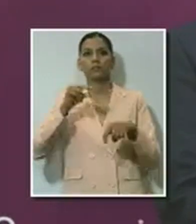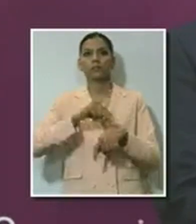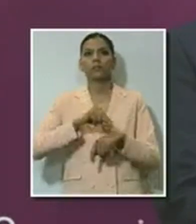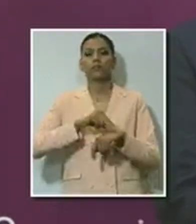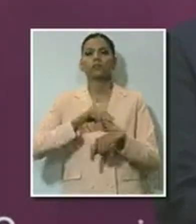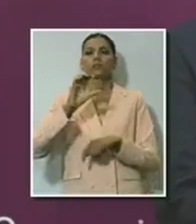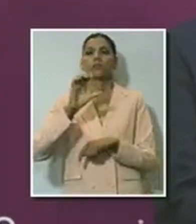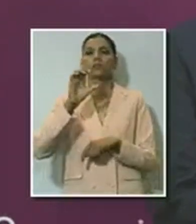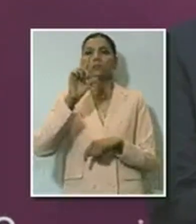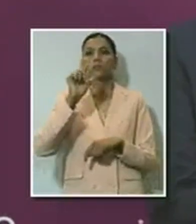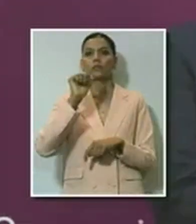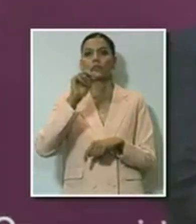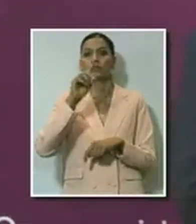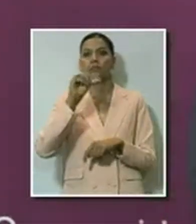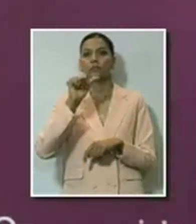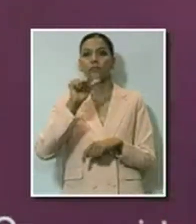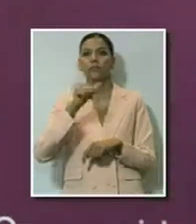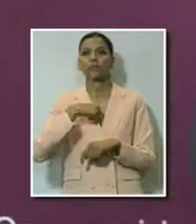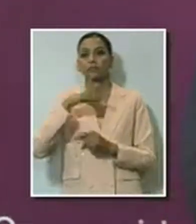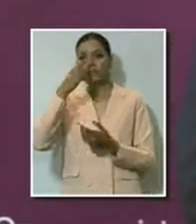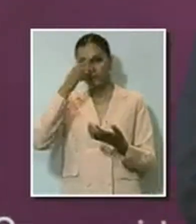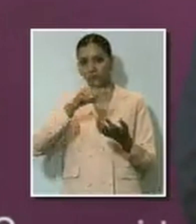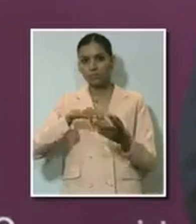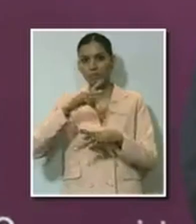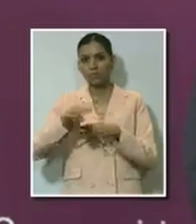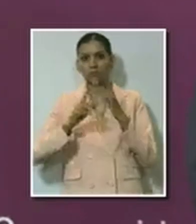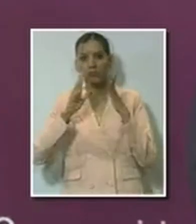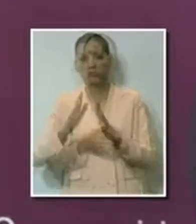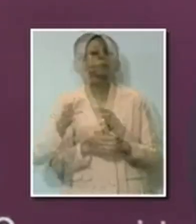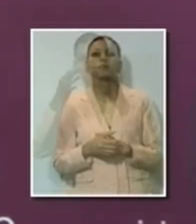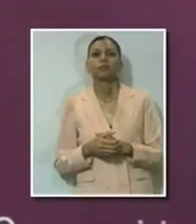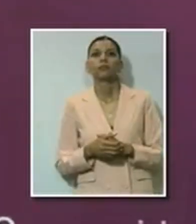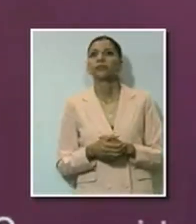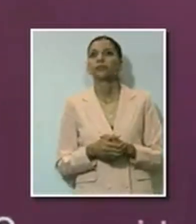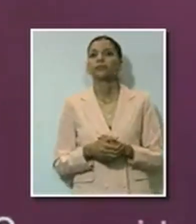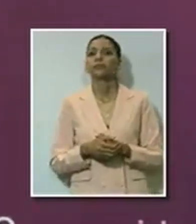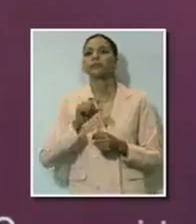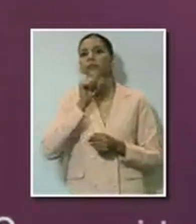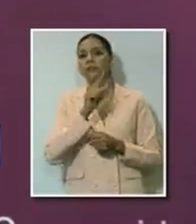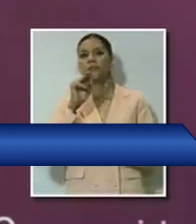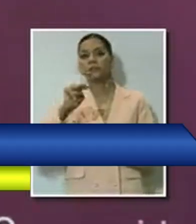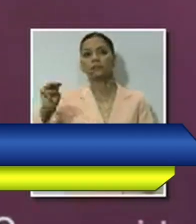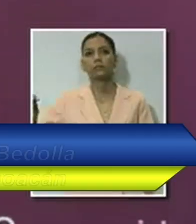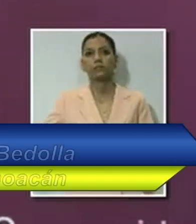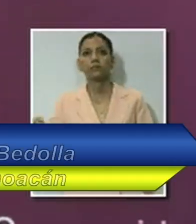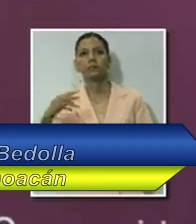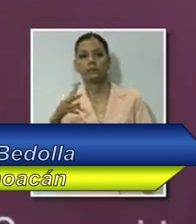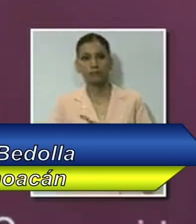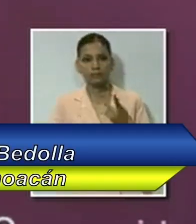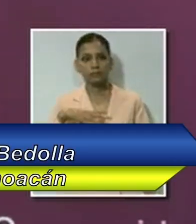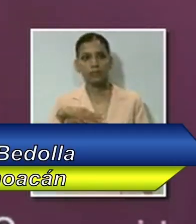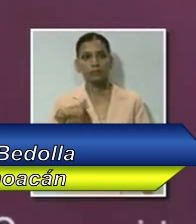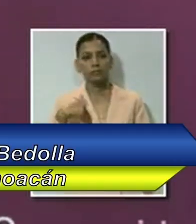proyecto del cablebus de Uruapan que está basado en el que se implementa en la capital del país. Por supuesto que en Michoacán vamos